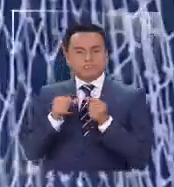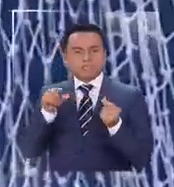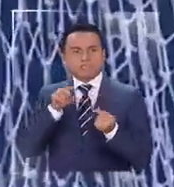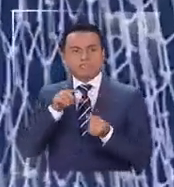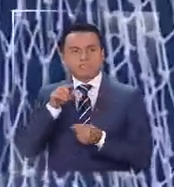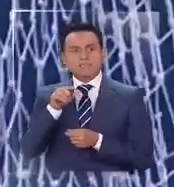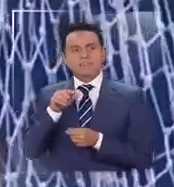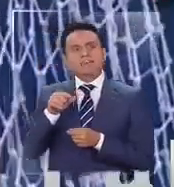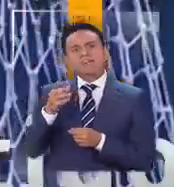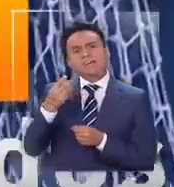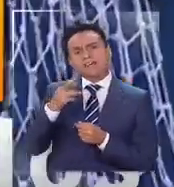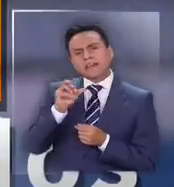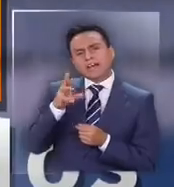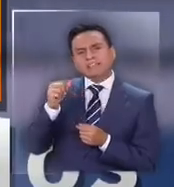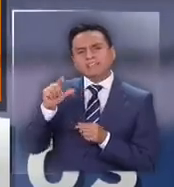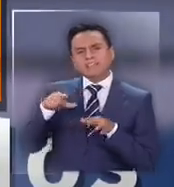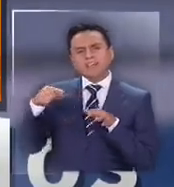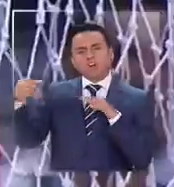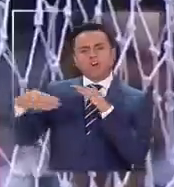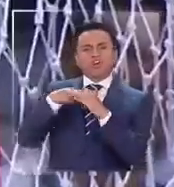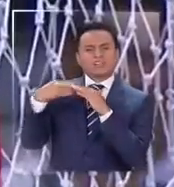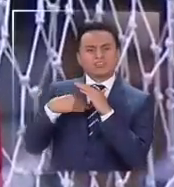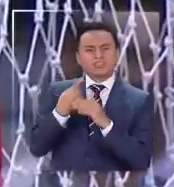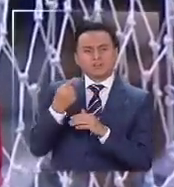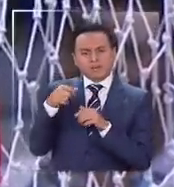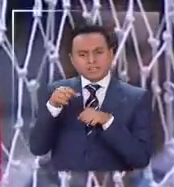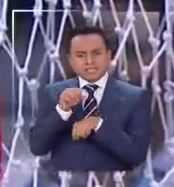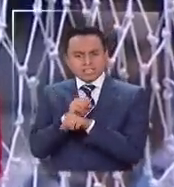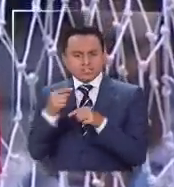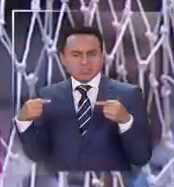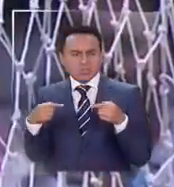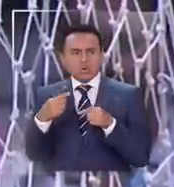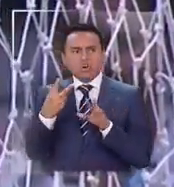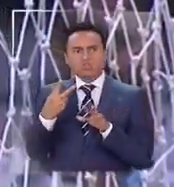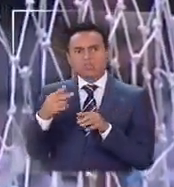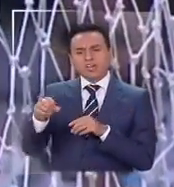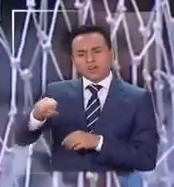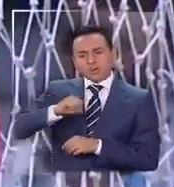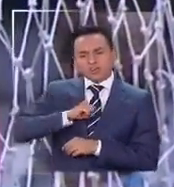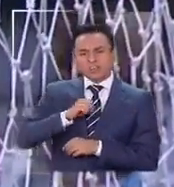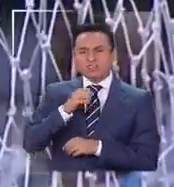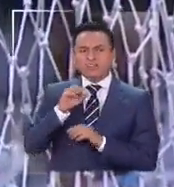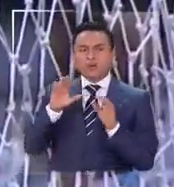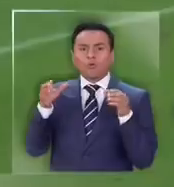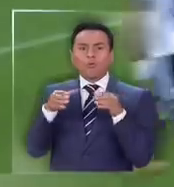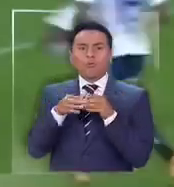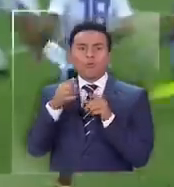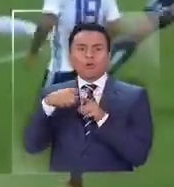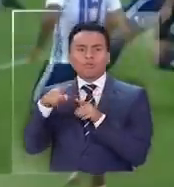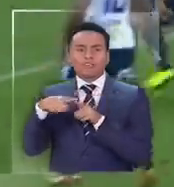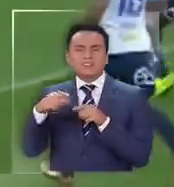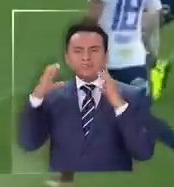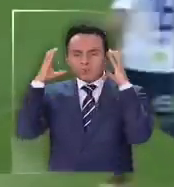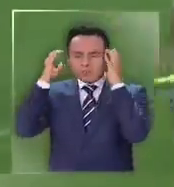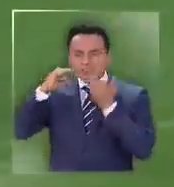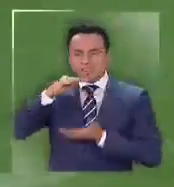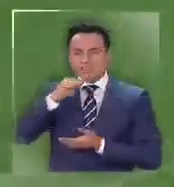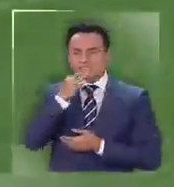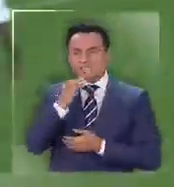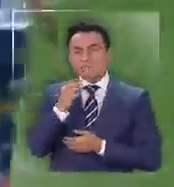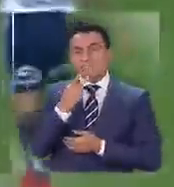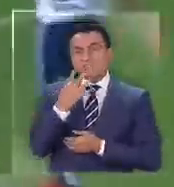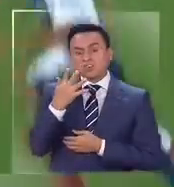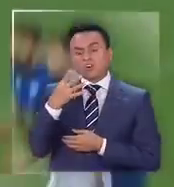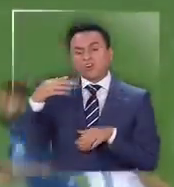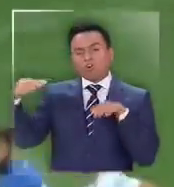recibió 17 goles en 11 partidos, a los que se suman los 8 tantos en contra en 4 encuentros de Copa Libertadores. En total,